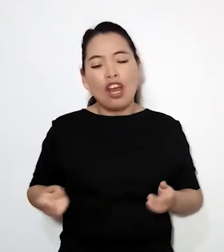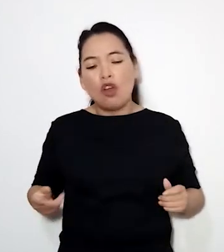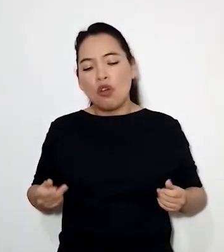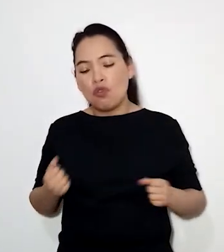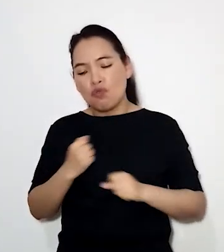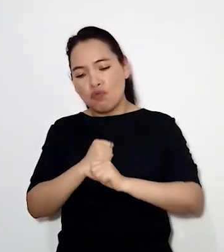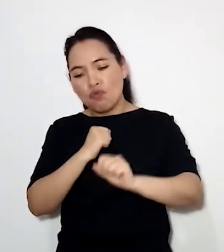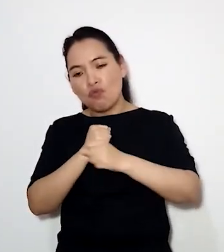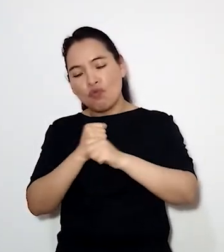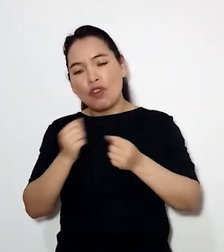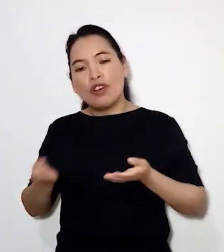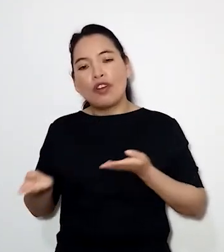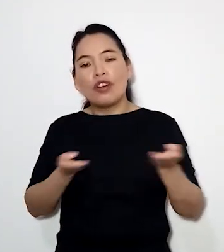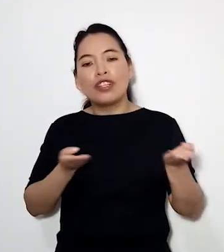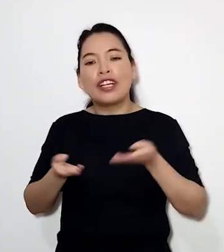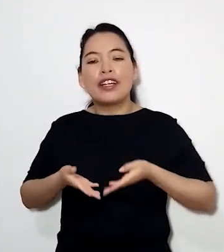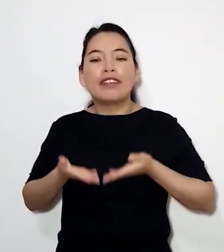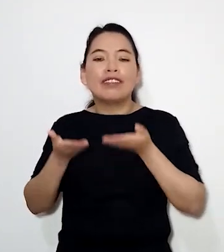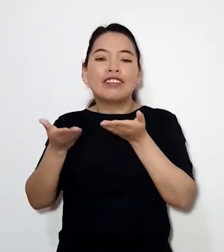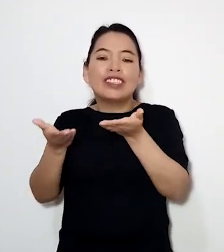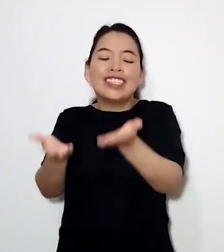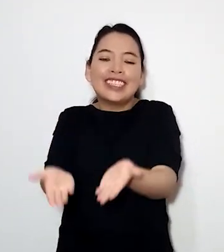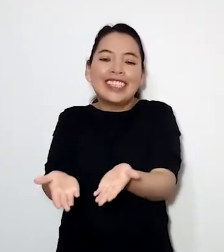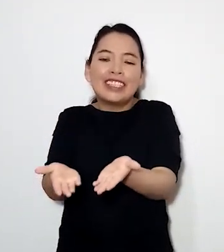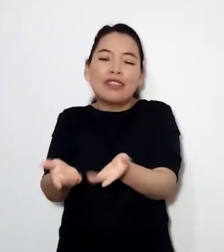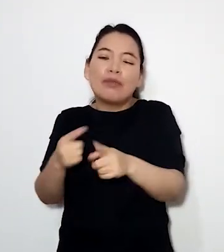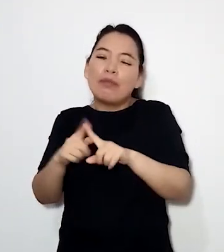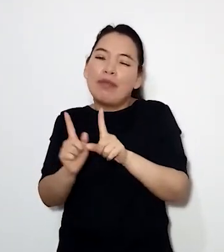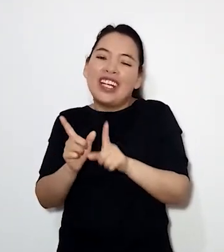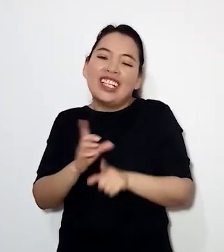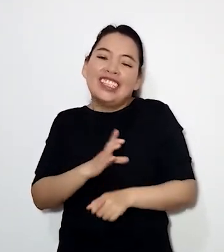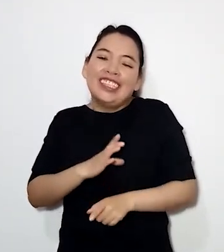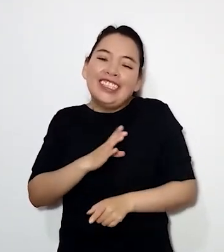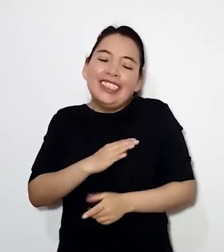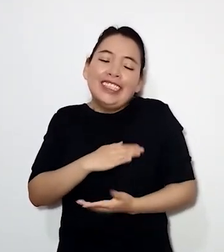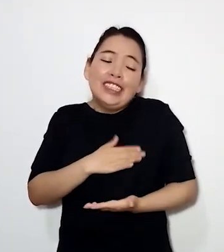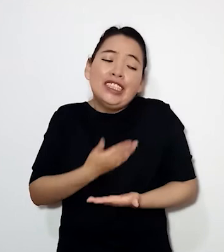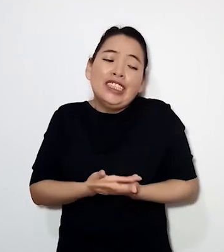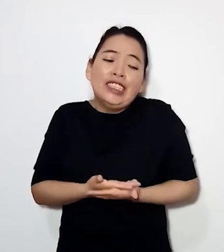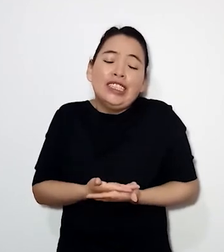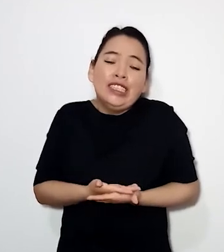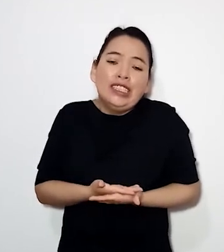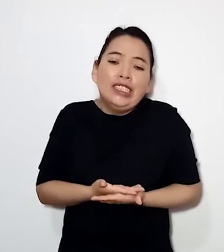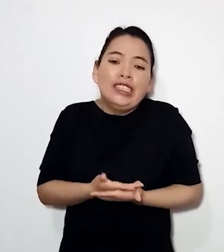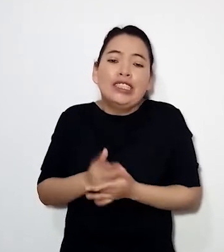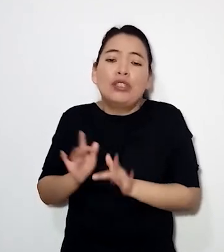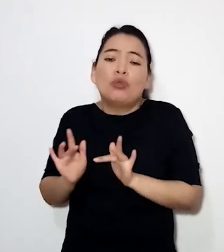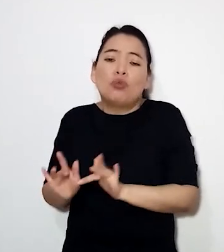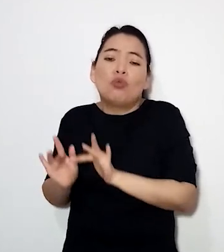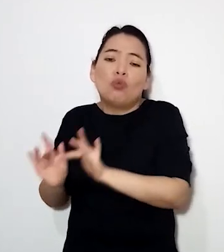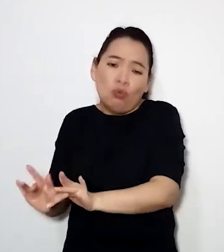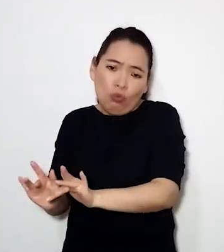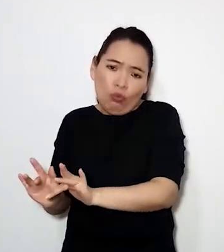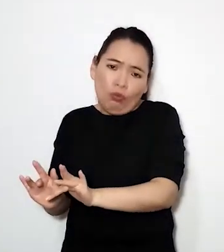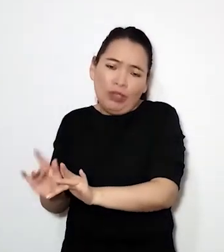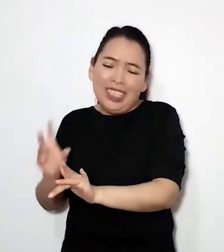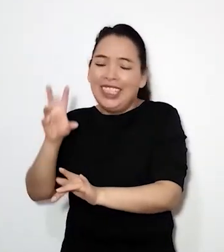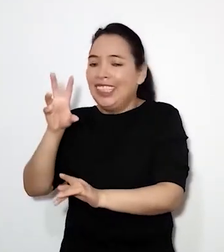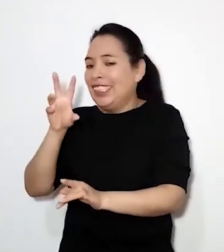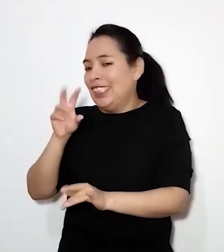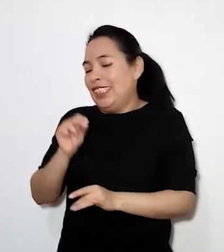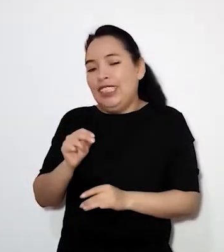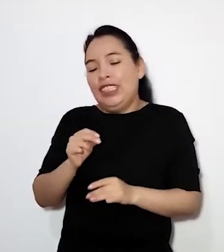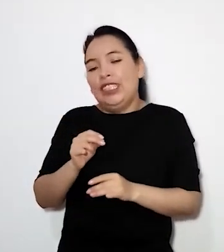lógicas caritativas. Entonces, es importante decir que el trabajo de estas fundaciones debe